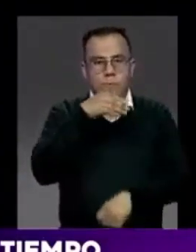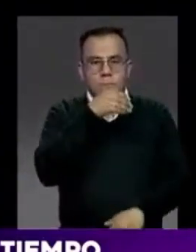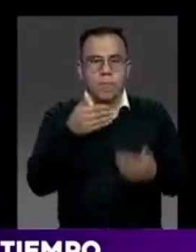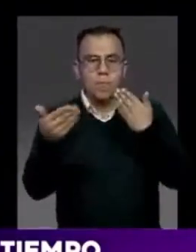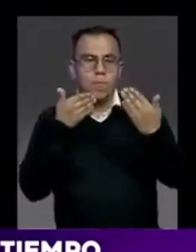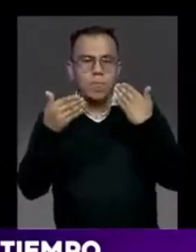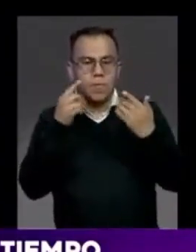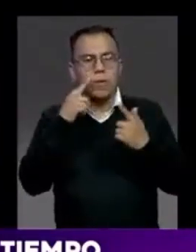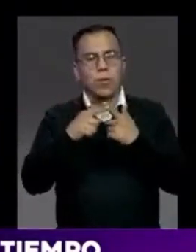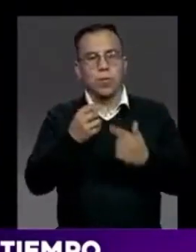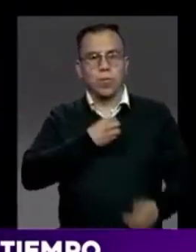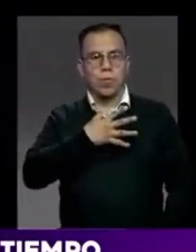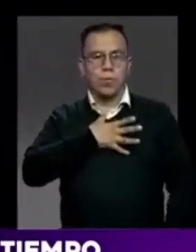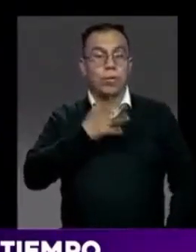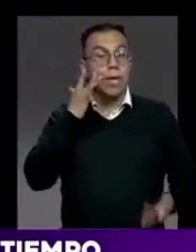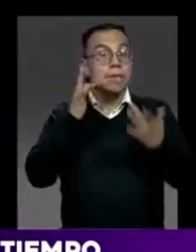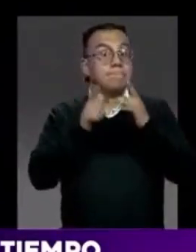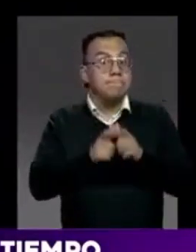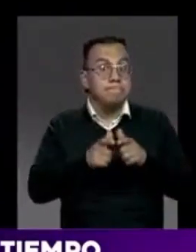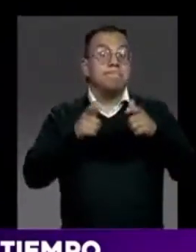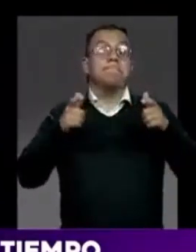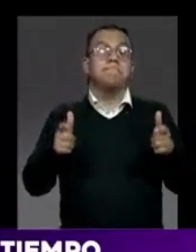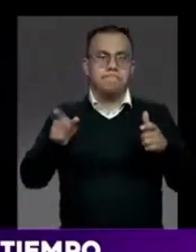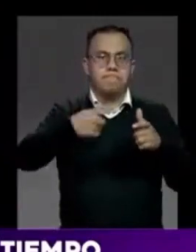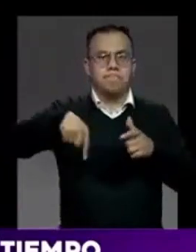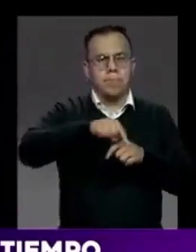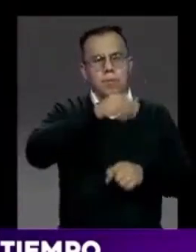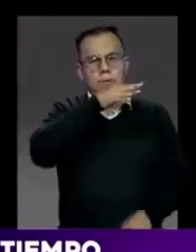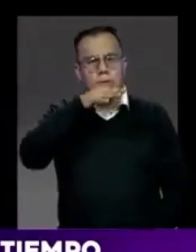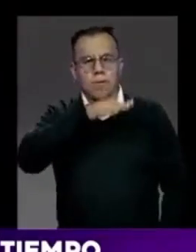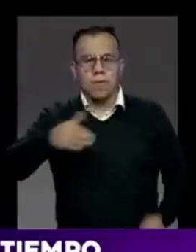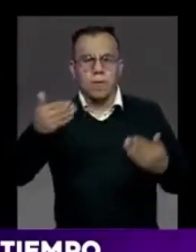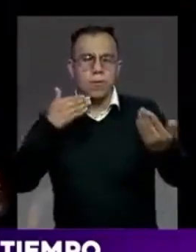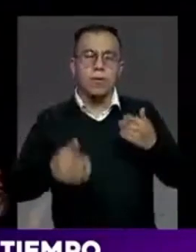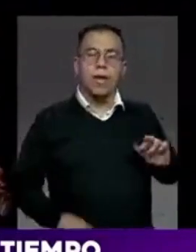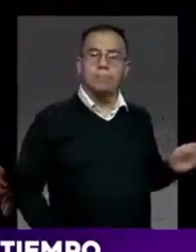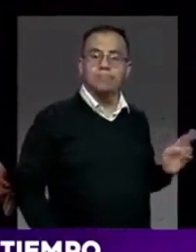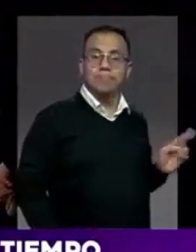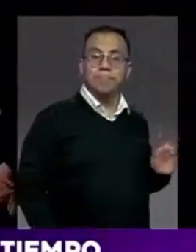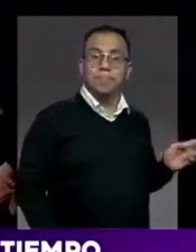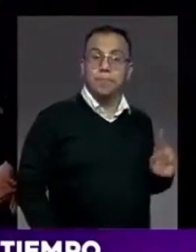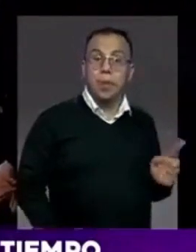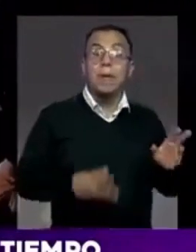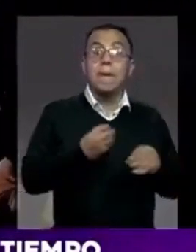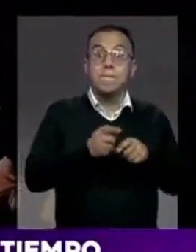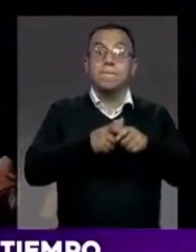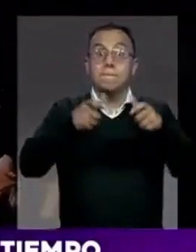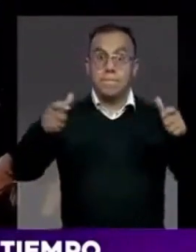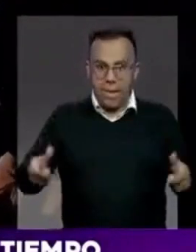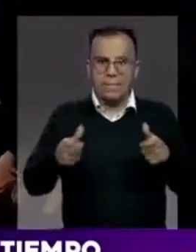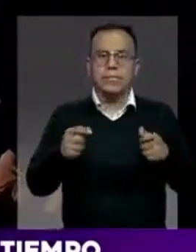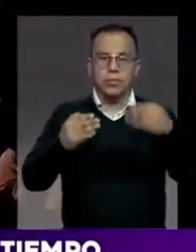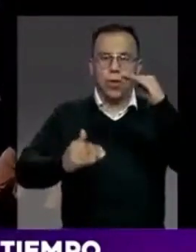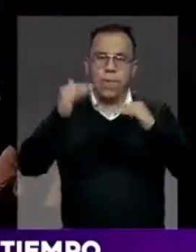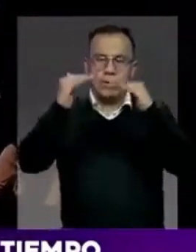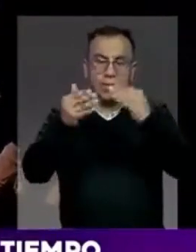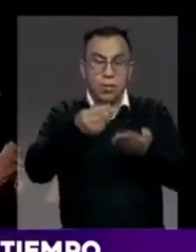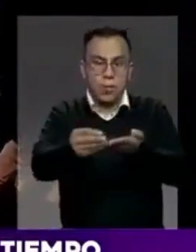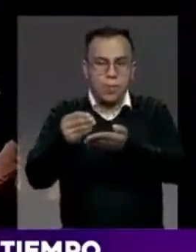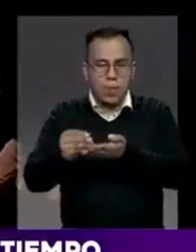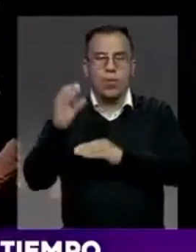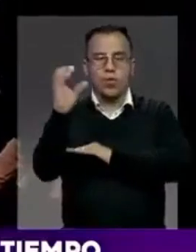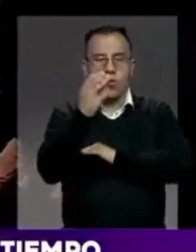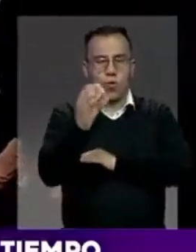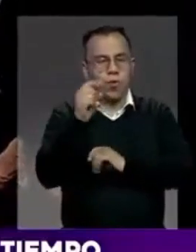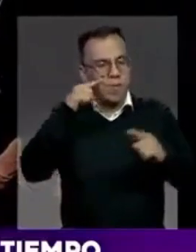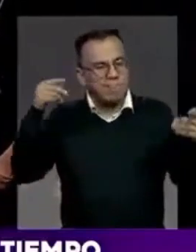oportunidad de incrementar la posibilidad de que nuestros campesinos de gracias un crédito blando ser mucho más competitivos con los insumos y yo tiene enfocarme allí colombia